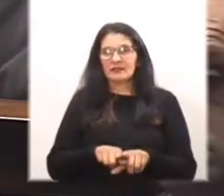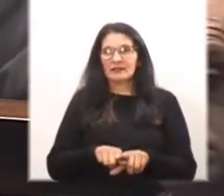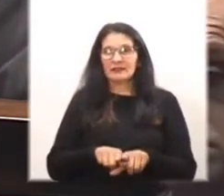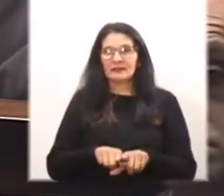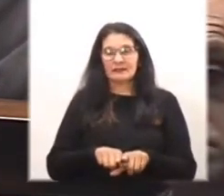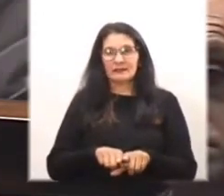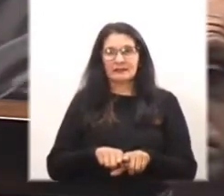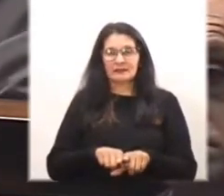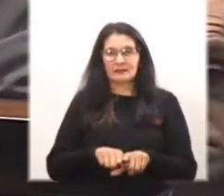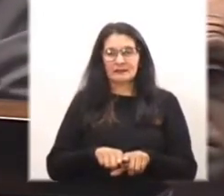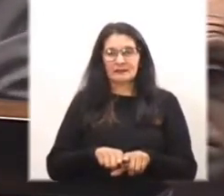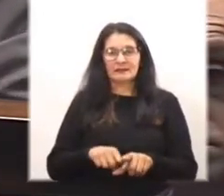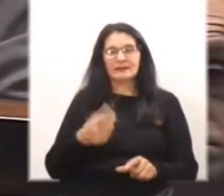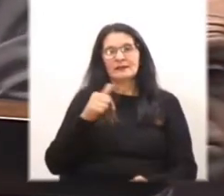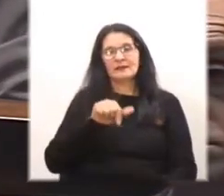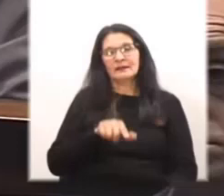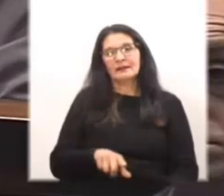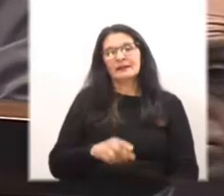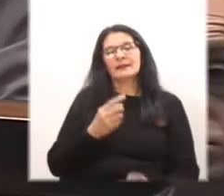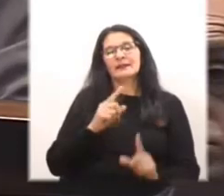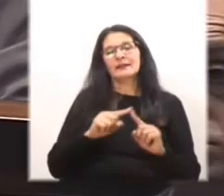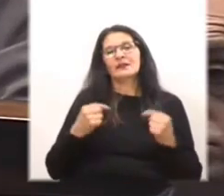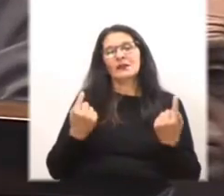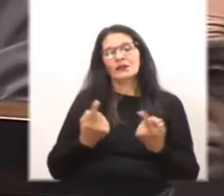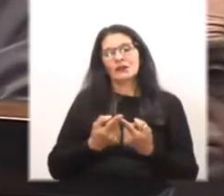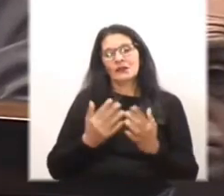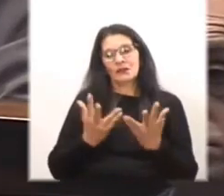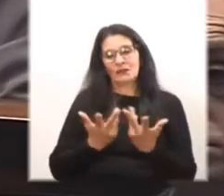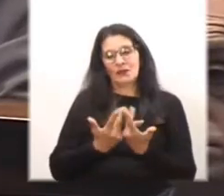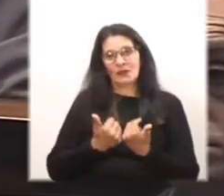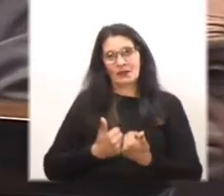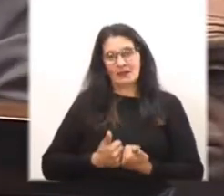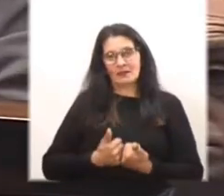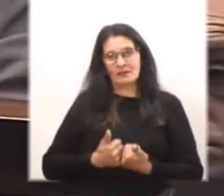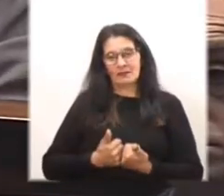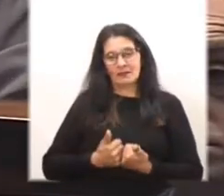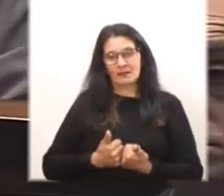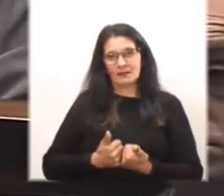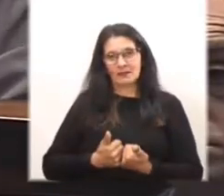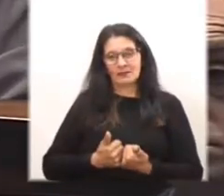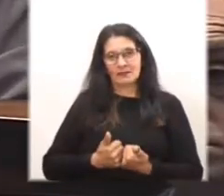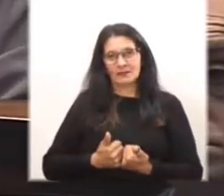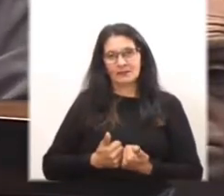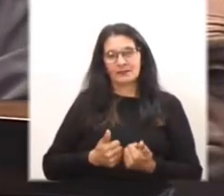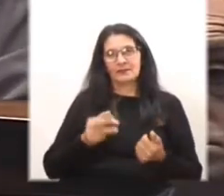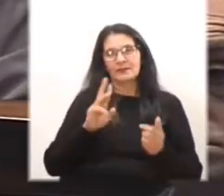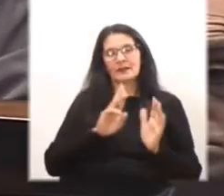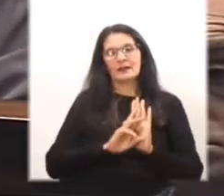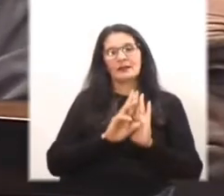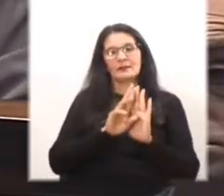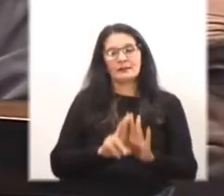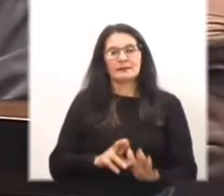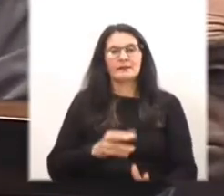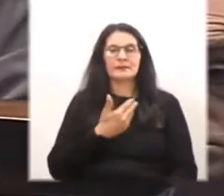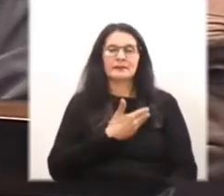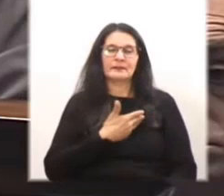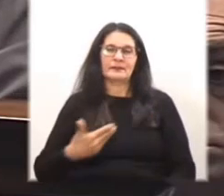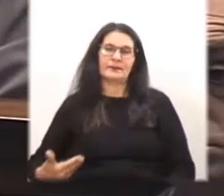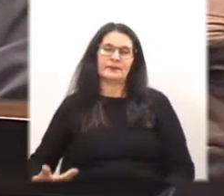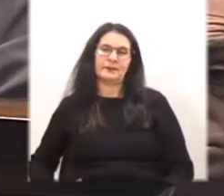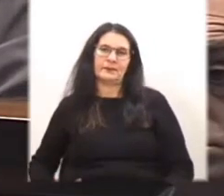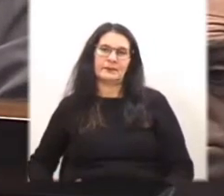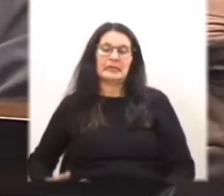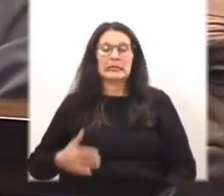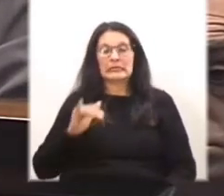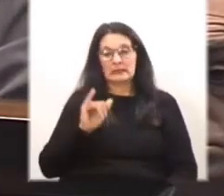demás integrantes de los organismos donde hay representación del gobierno. Y